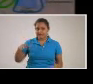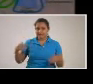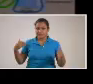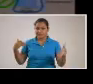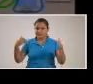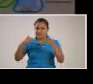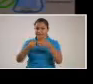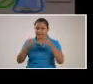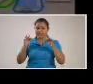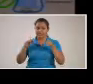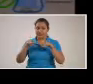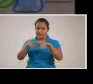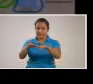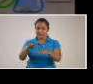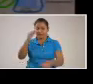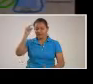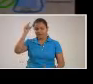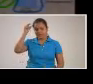Mar Negro